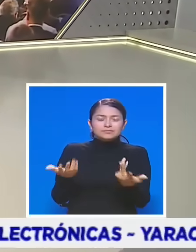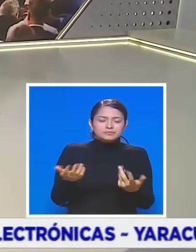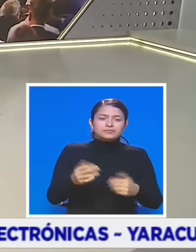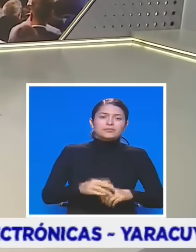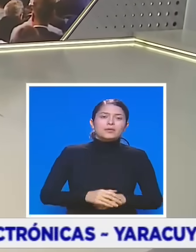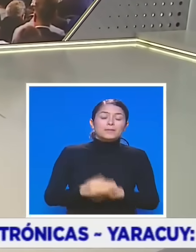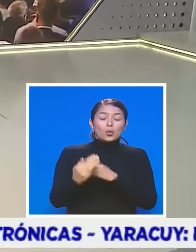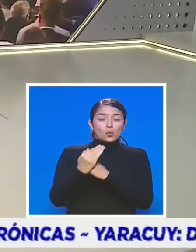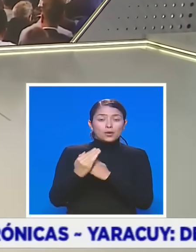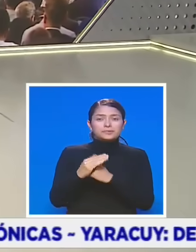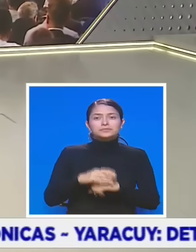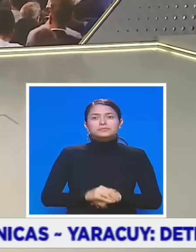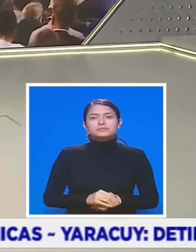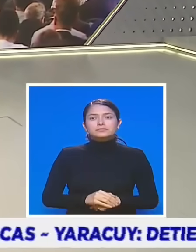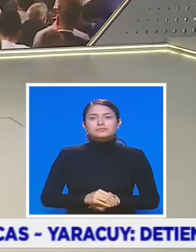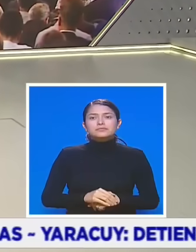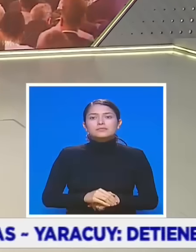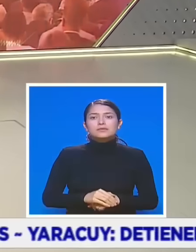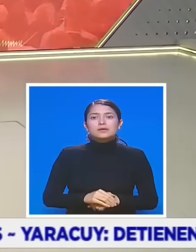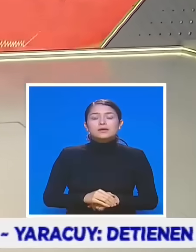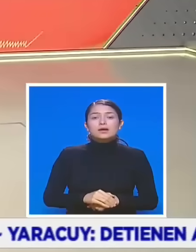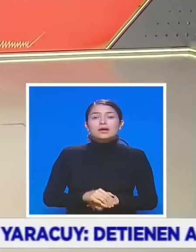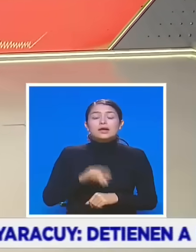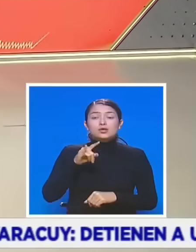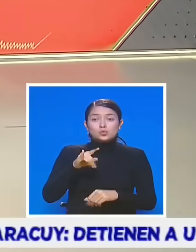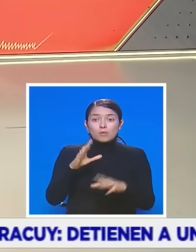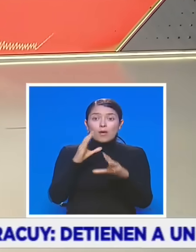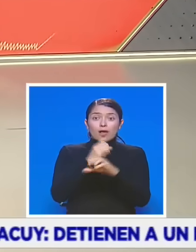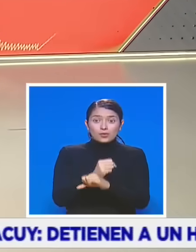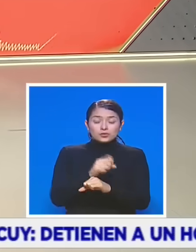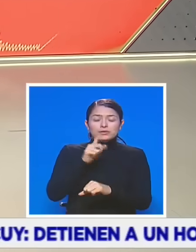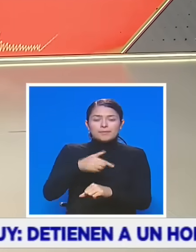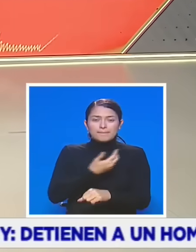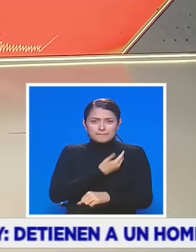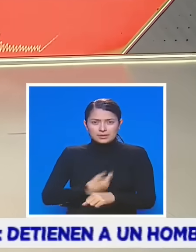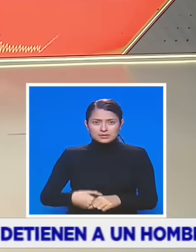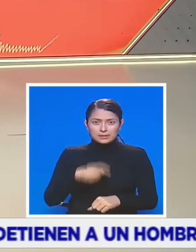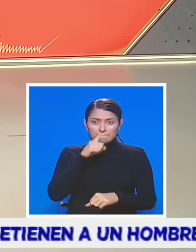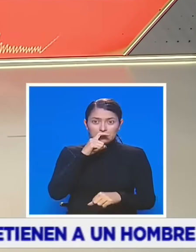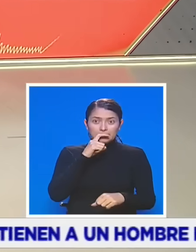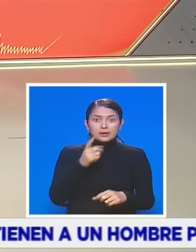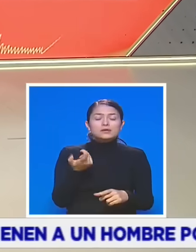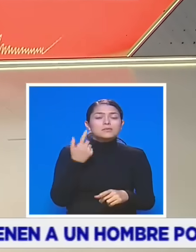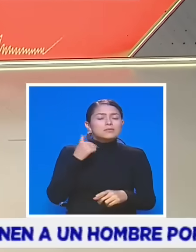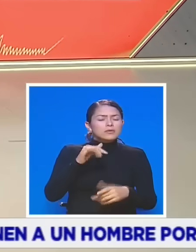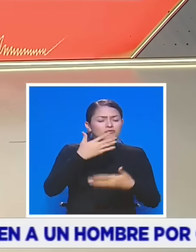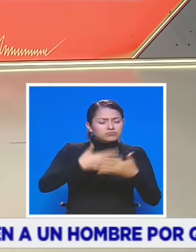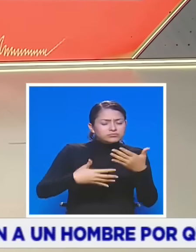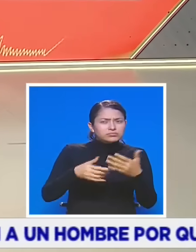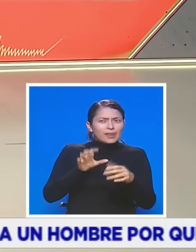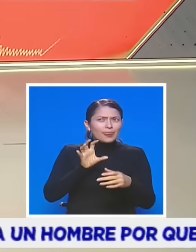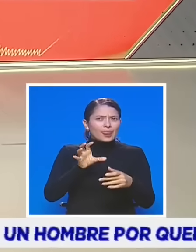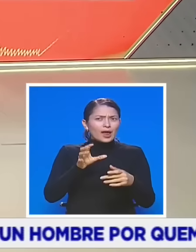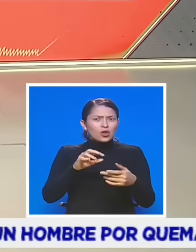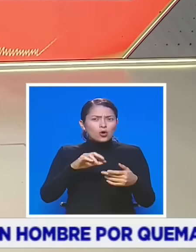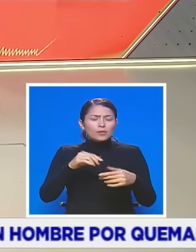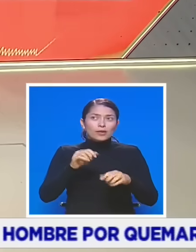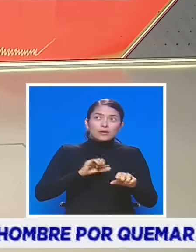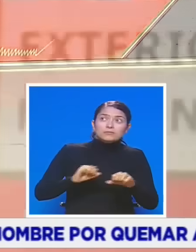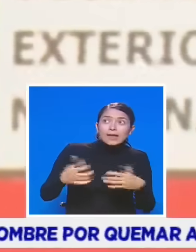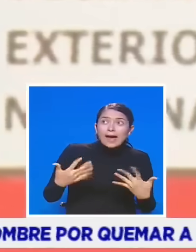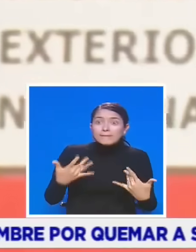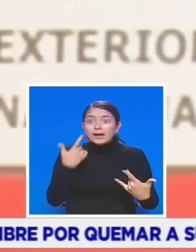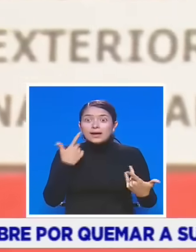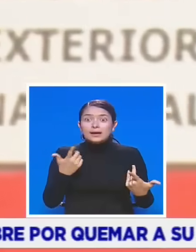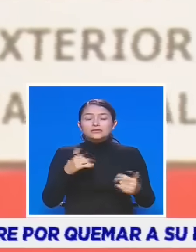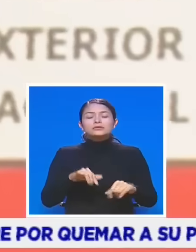También la noche de este lunes, el presidente de la República, Nicolás Maduro, se refirió al estado de conmoción y aunque no ofreció mayores detalles, dijo que